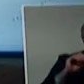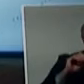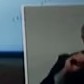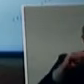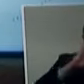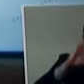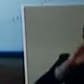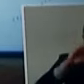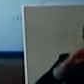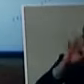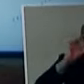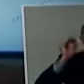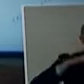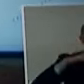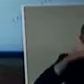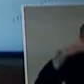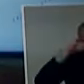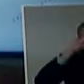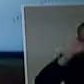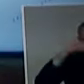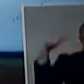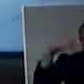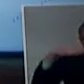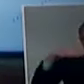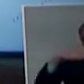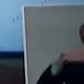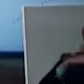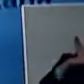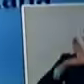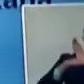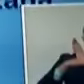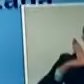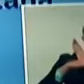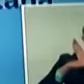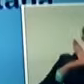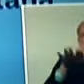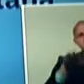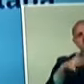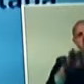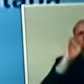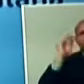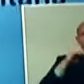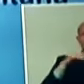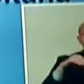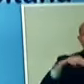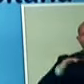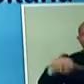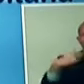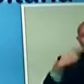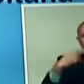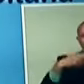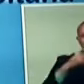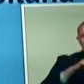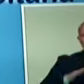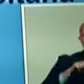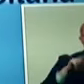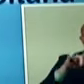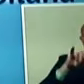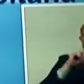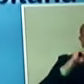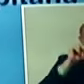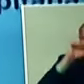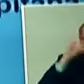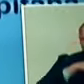amplia de esta tormenta tropical Laura por las inmediaciones de Punta La Capitana, que está en el municipio